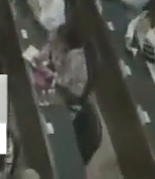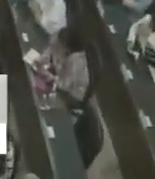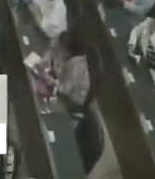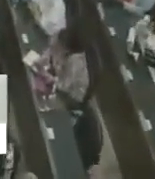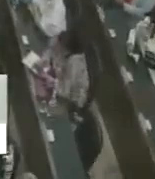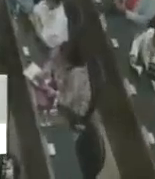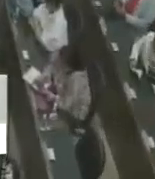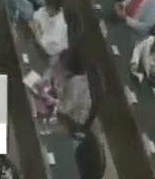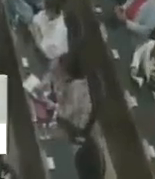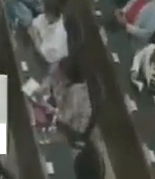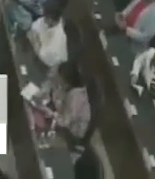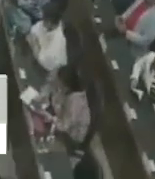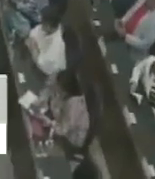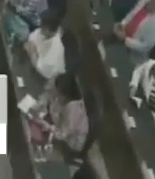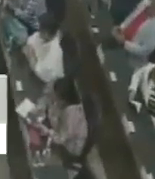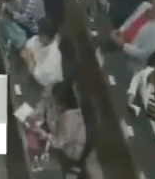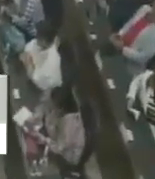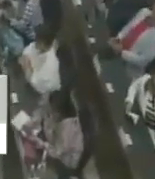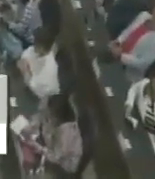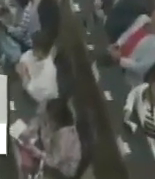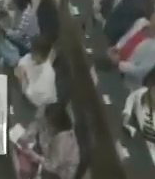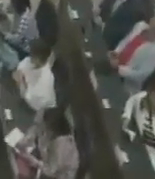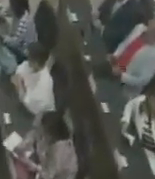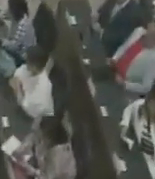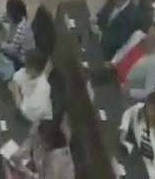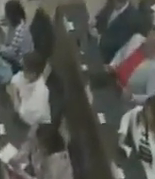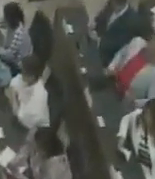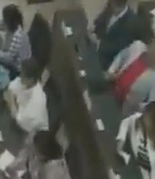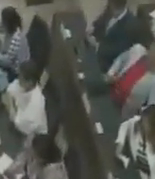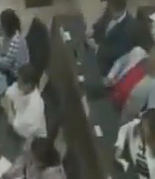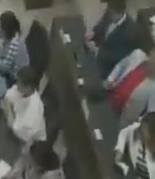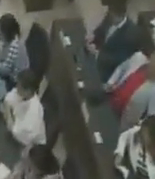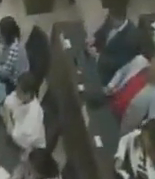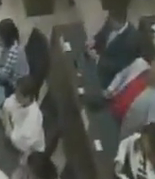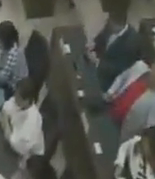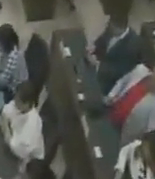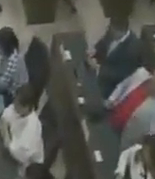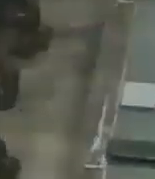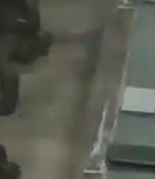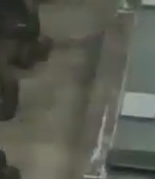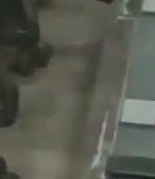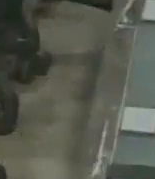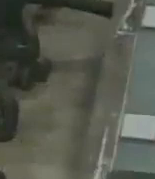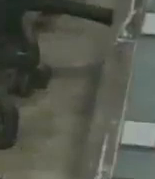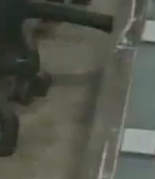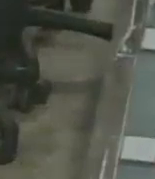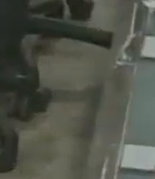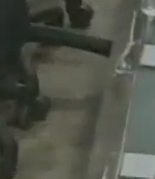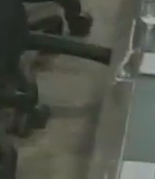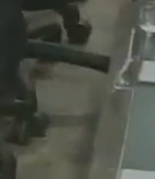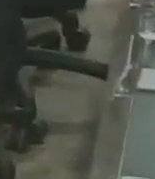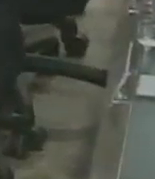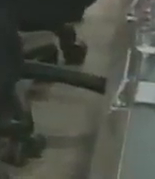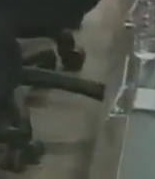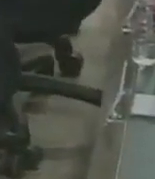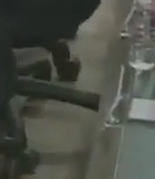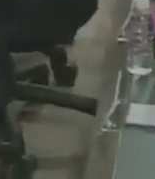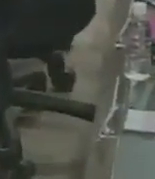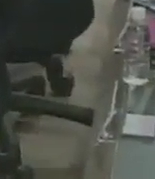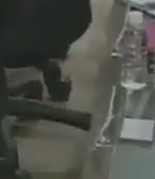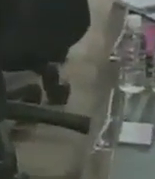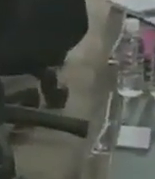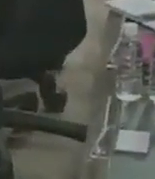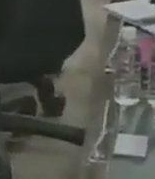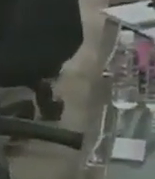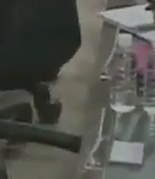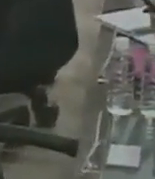Popular para Relaciones Interiores, Justicia y Paz, mediante la cual solicitó la designación de un funcionario de alto nivel que integra el